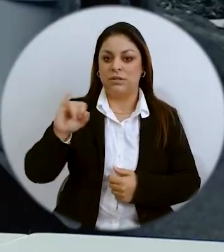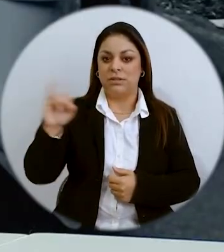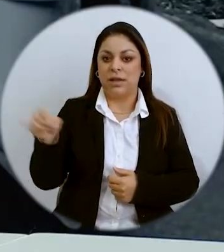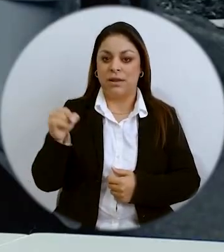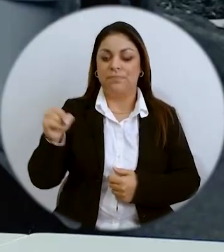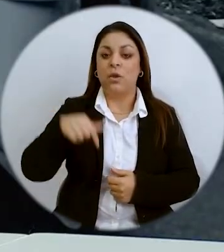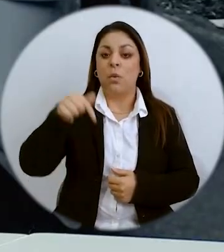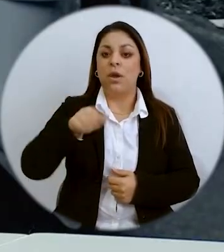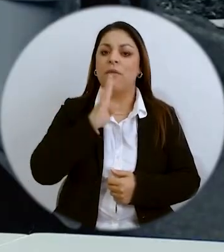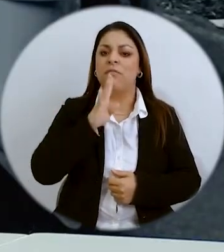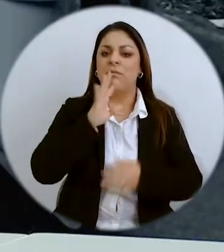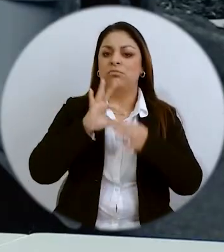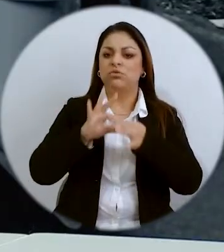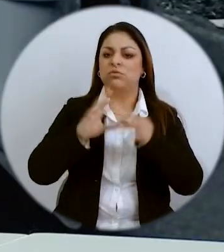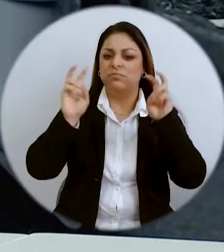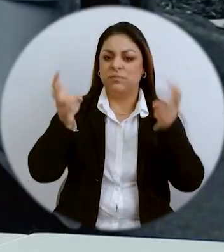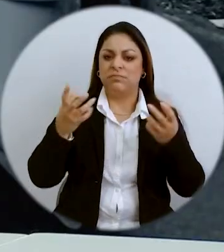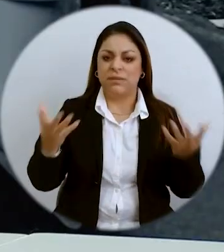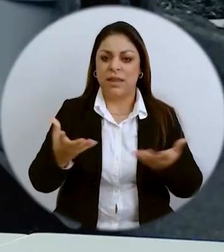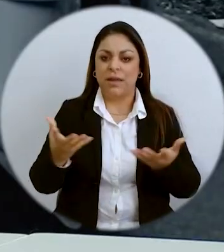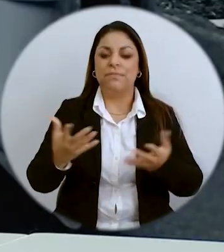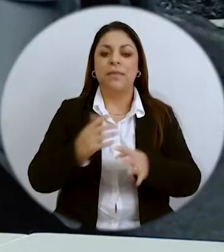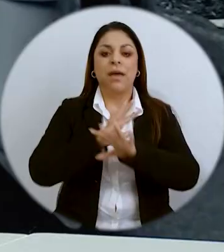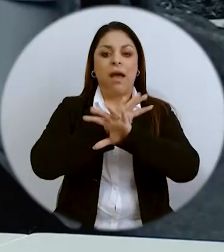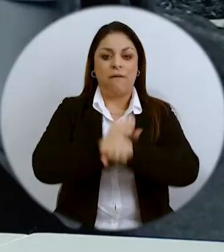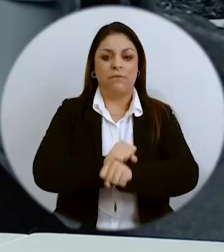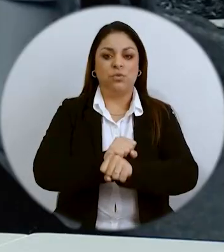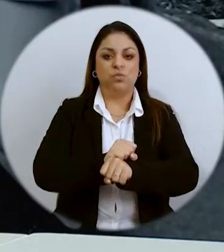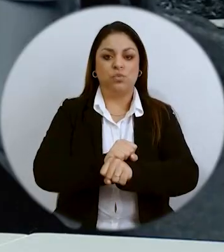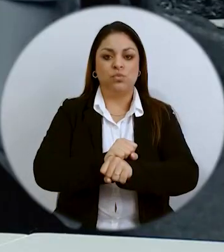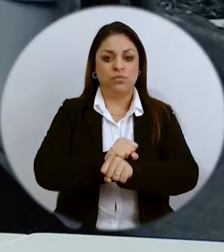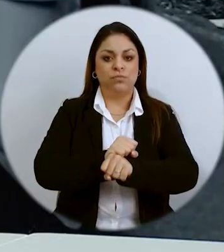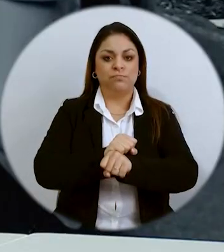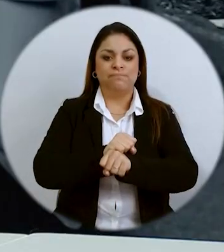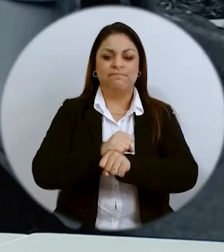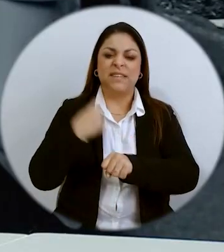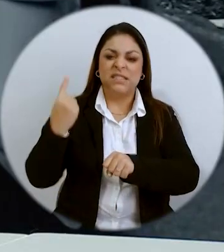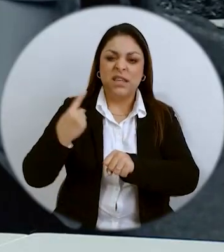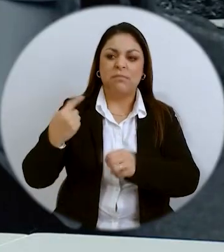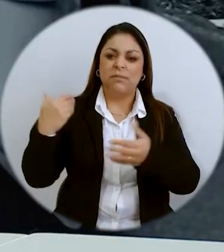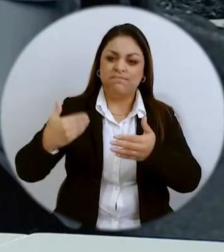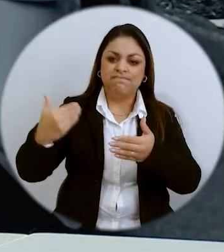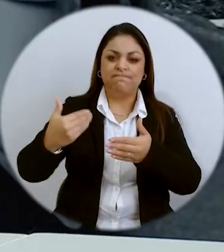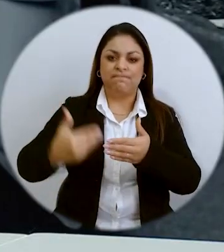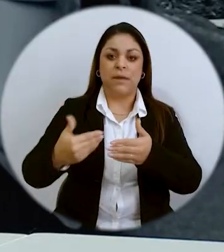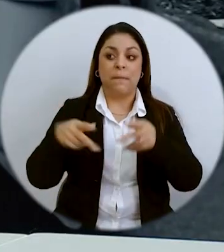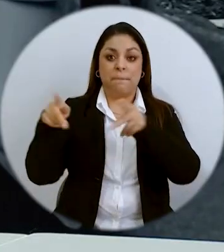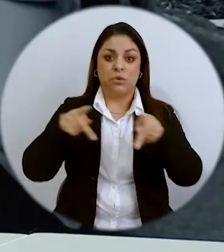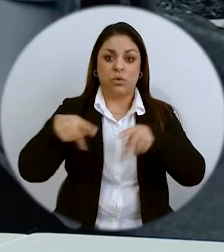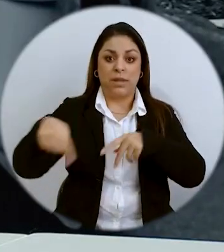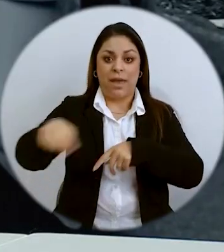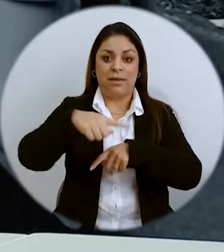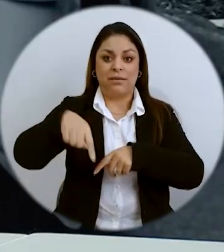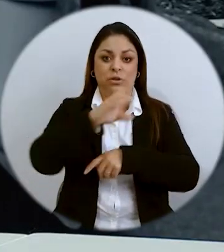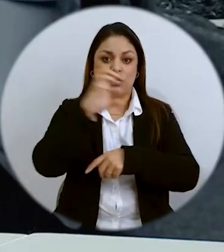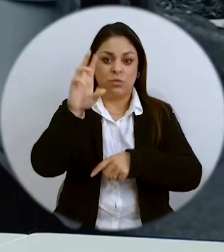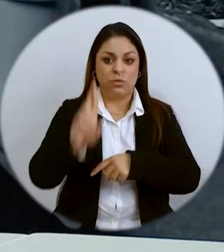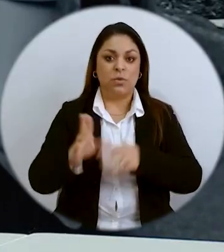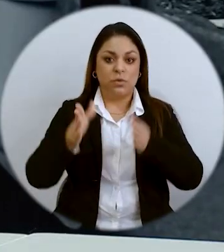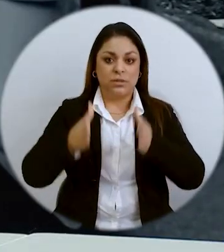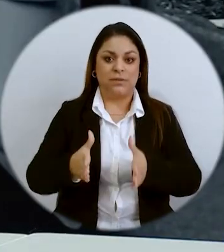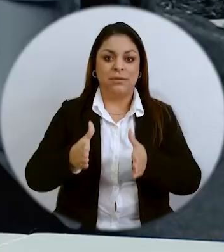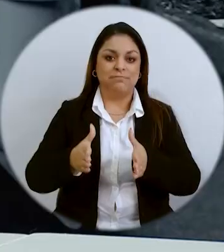vamos a conversar sobre los hábitos, las tendencias, las percepciones de las personas en Costa Rica